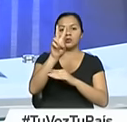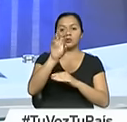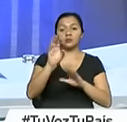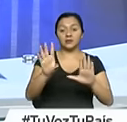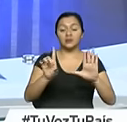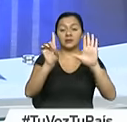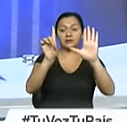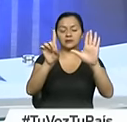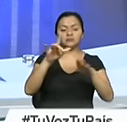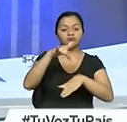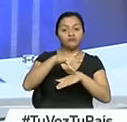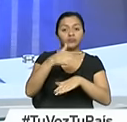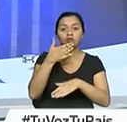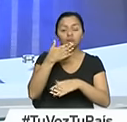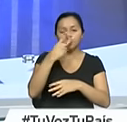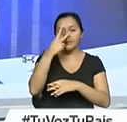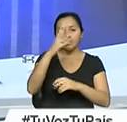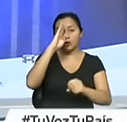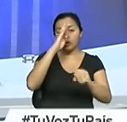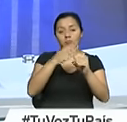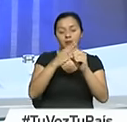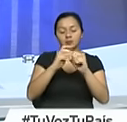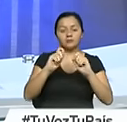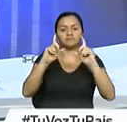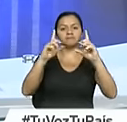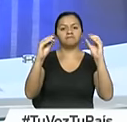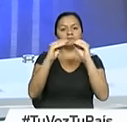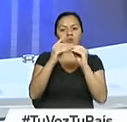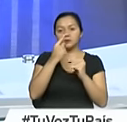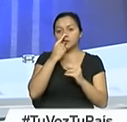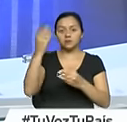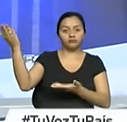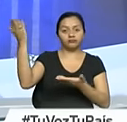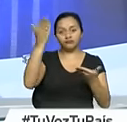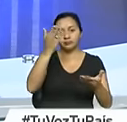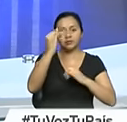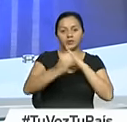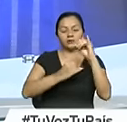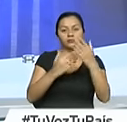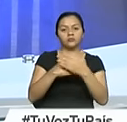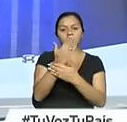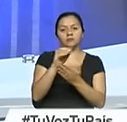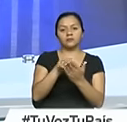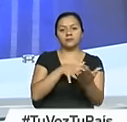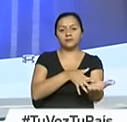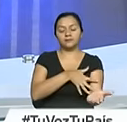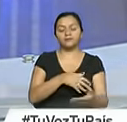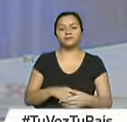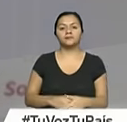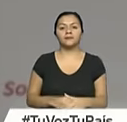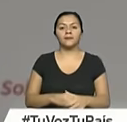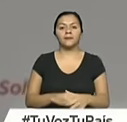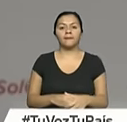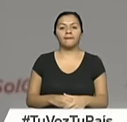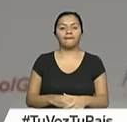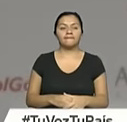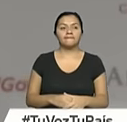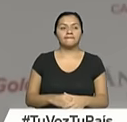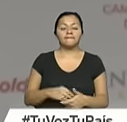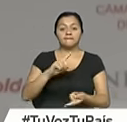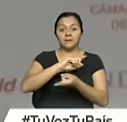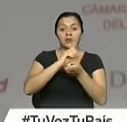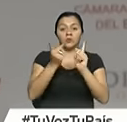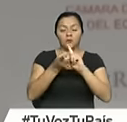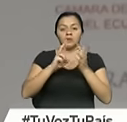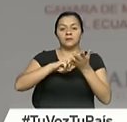2016. Esta cita tiene como objetivo despertar el interés de inversionistas para nuevos proyectos. El